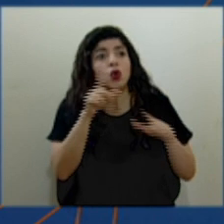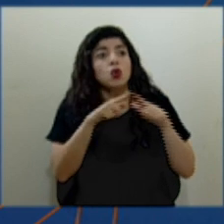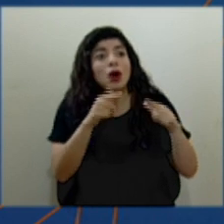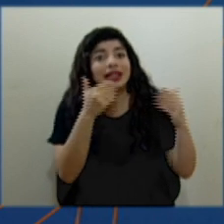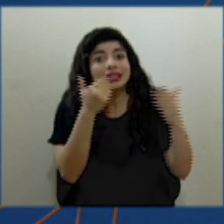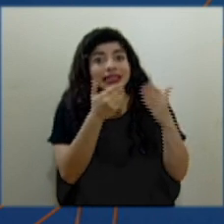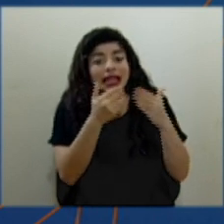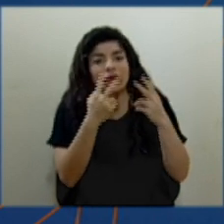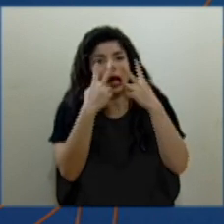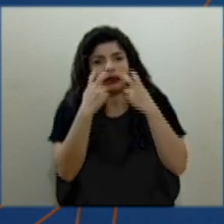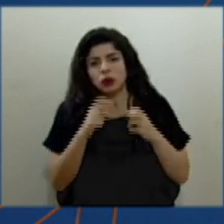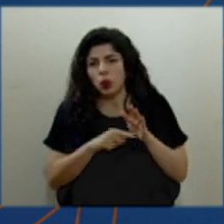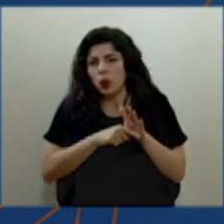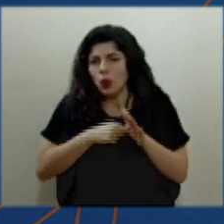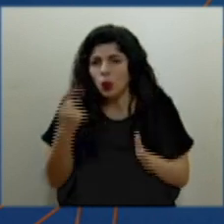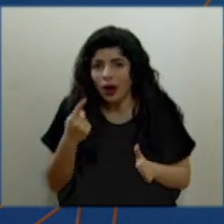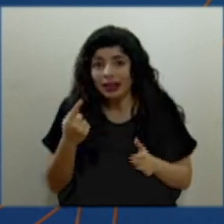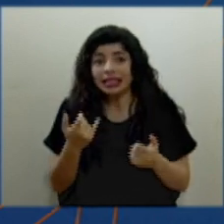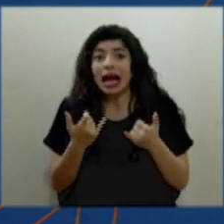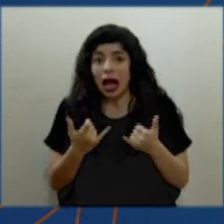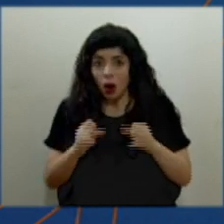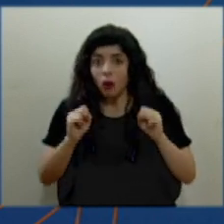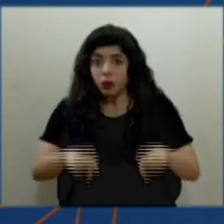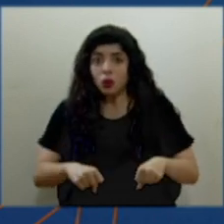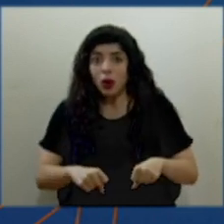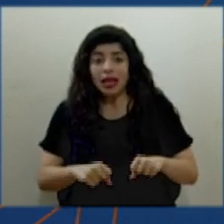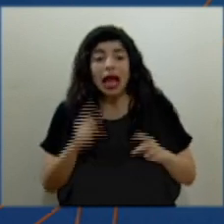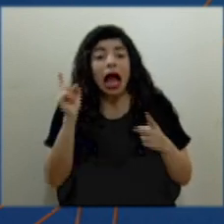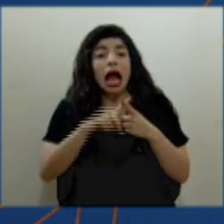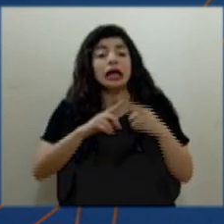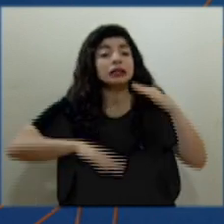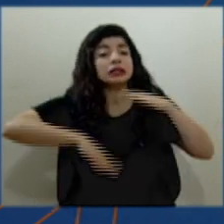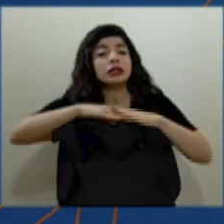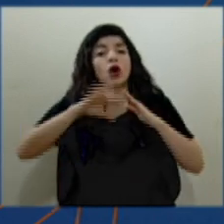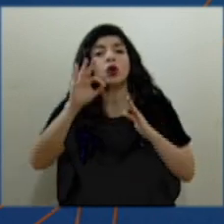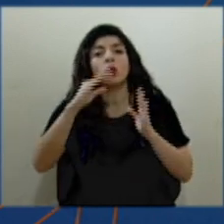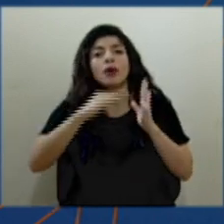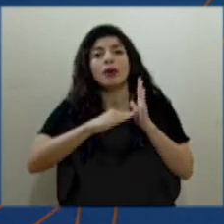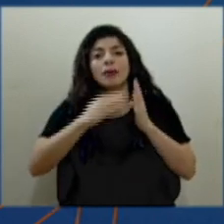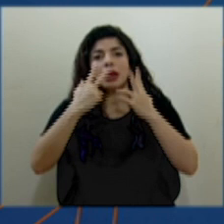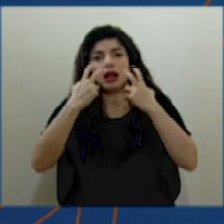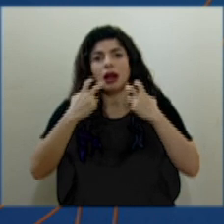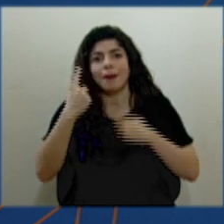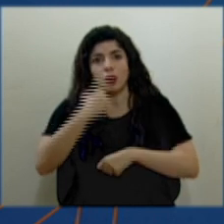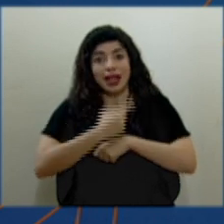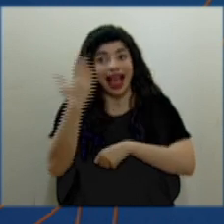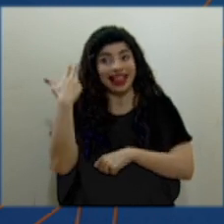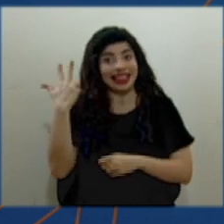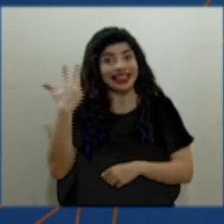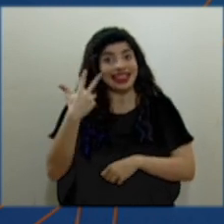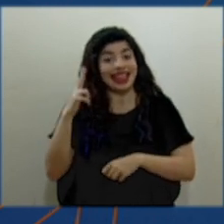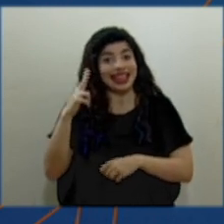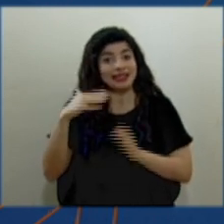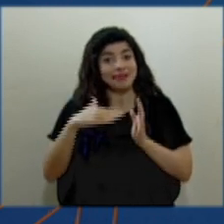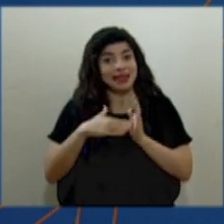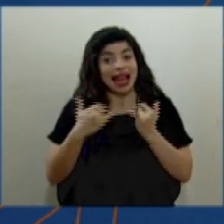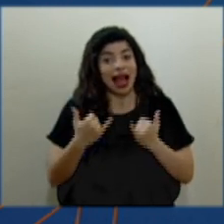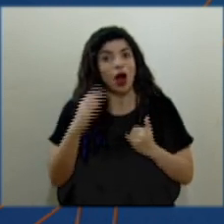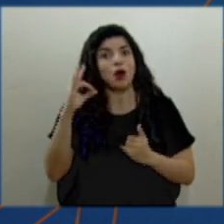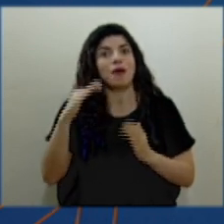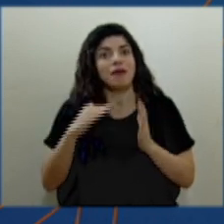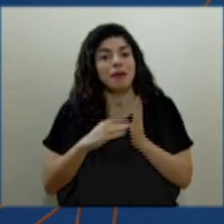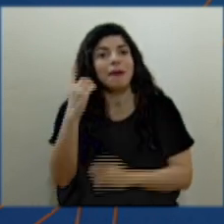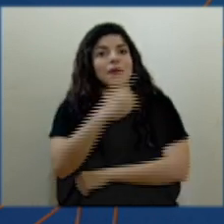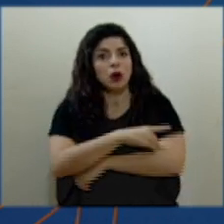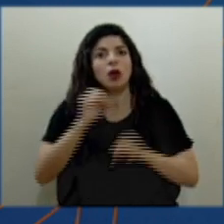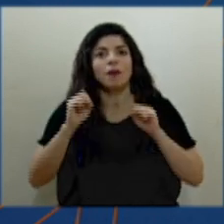cercano. Tenemos la capacidad en estos momentos de realizar hasta 9,000 pruebas por día. Pasamos de 3,000 a 9,000 pruebas. Y